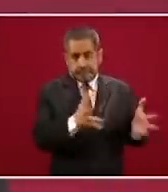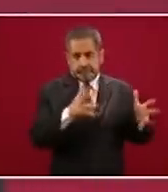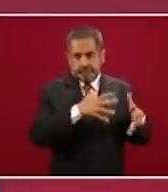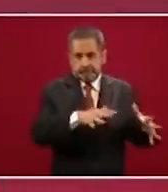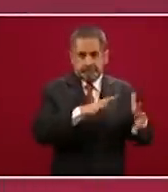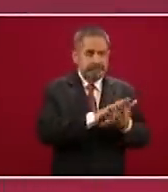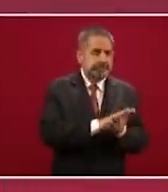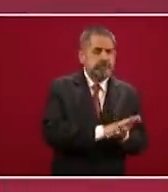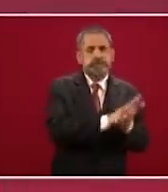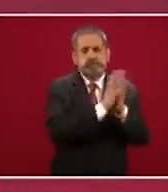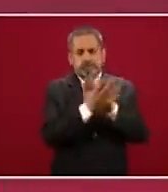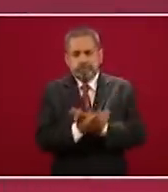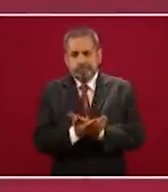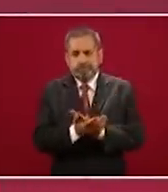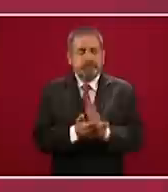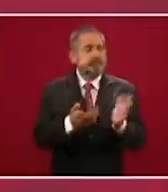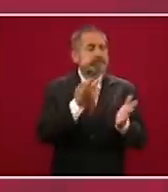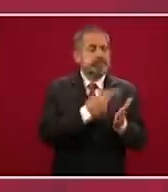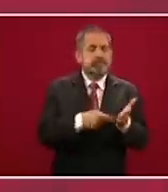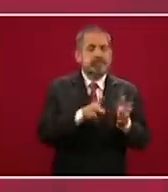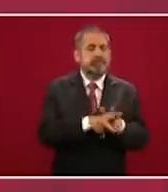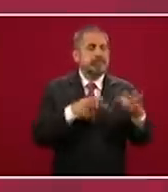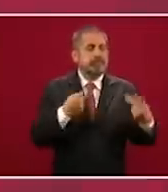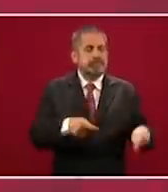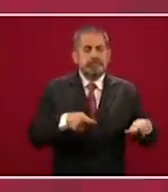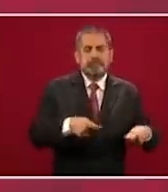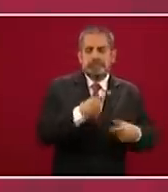se convirtiera en plaza comercial.